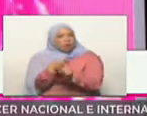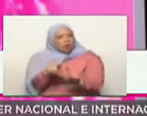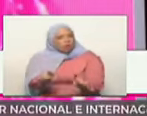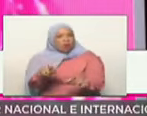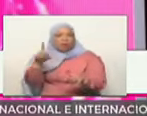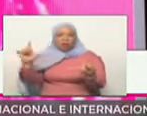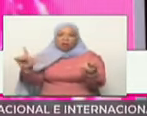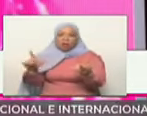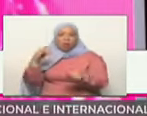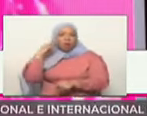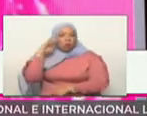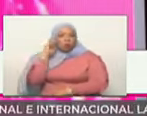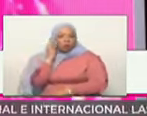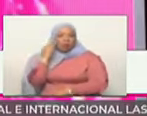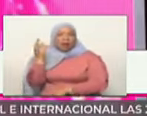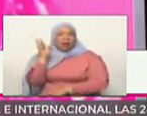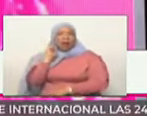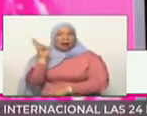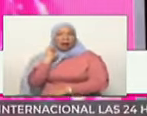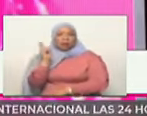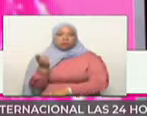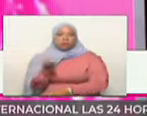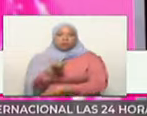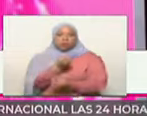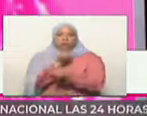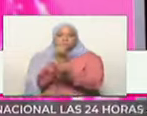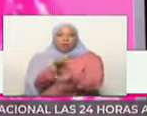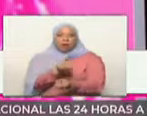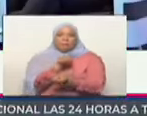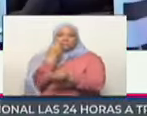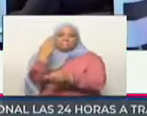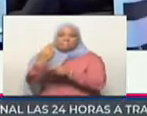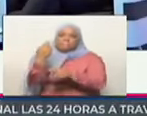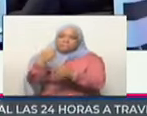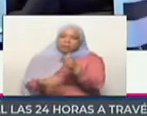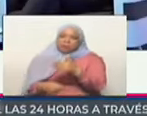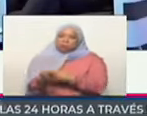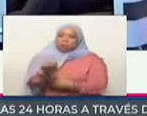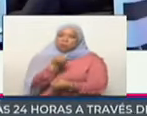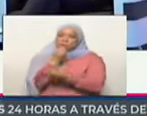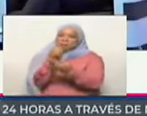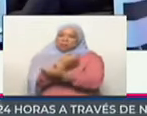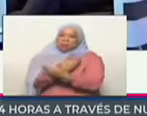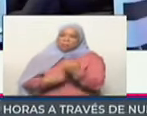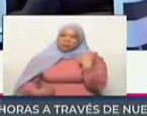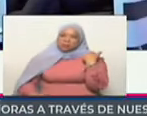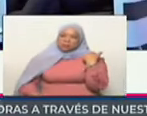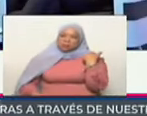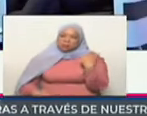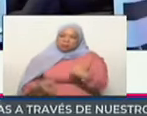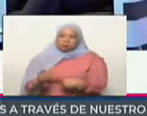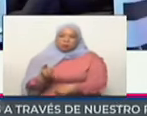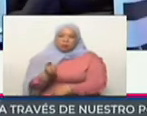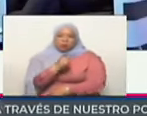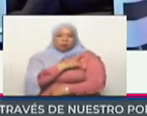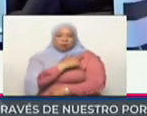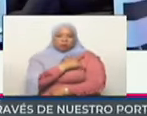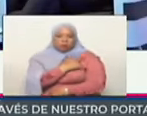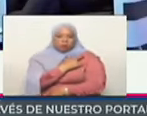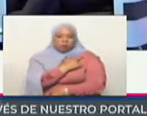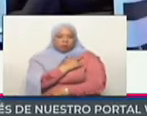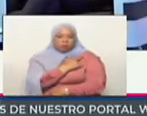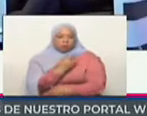de todo el planeta, porque está mandando un peligroso mensaje a los BRIC.